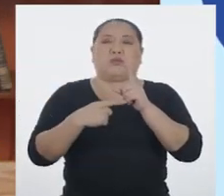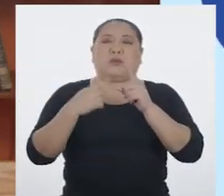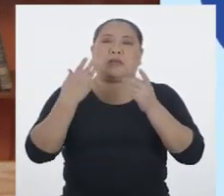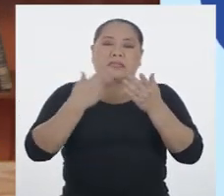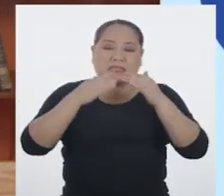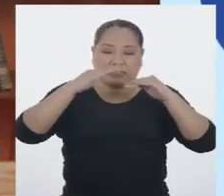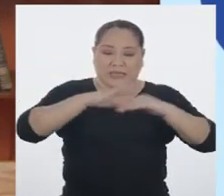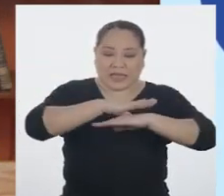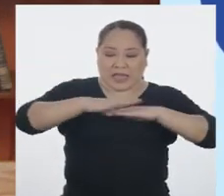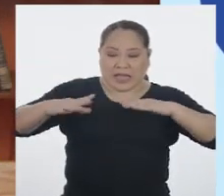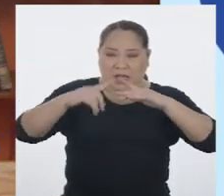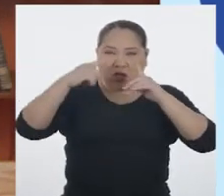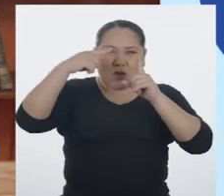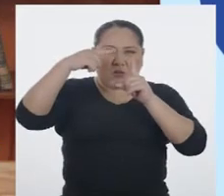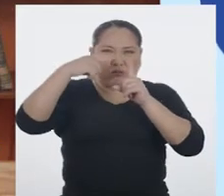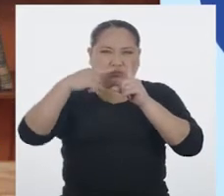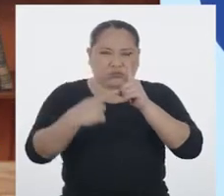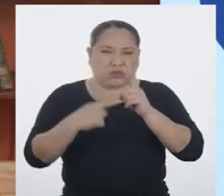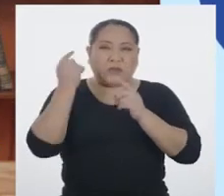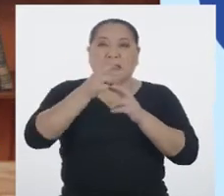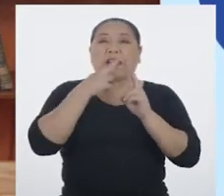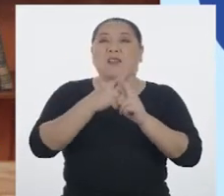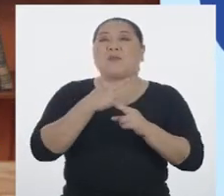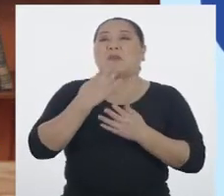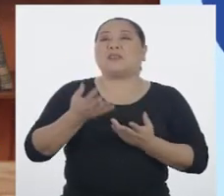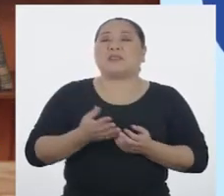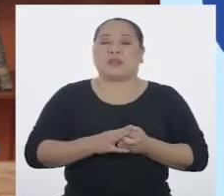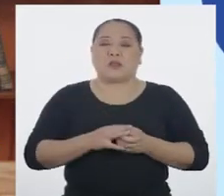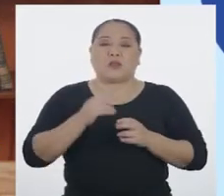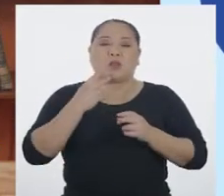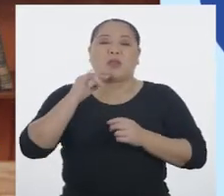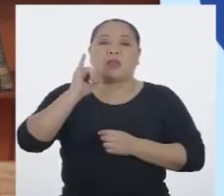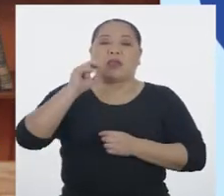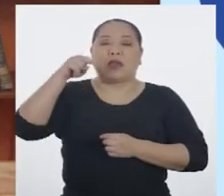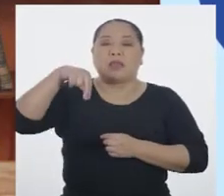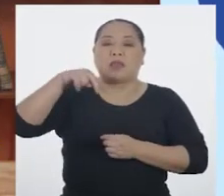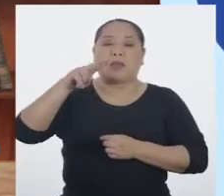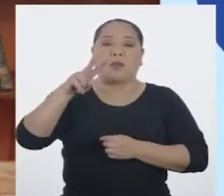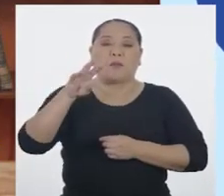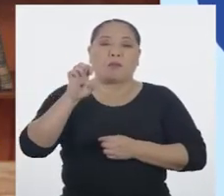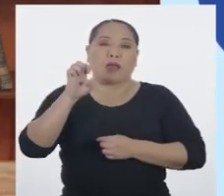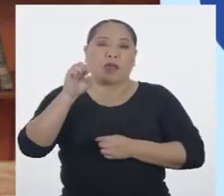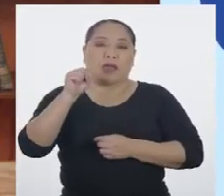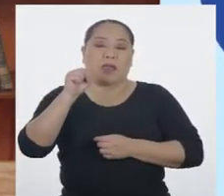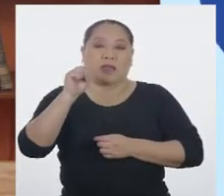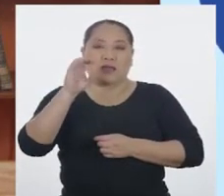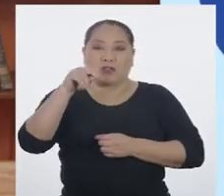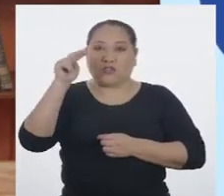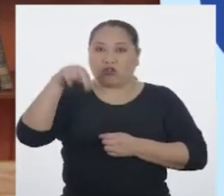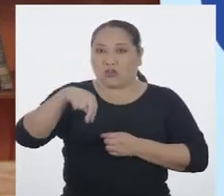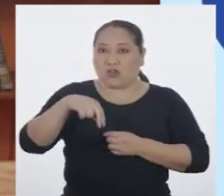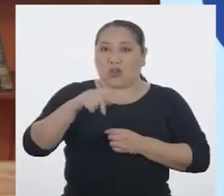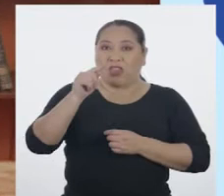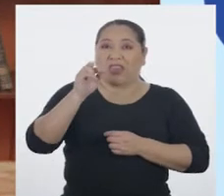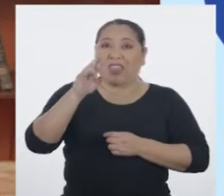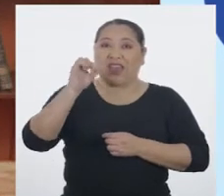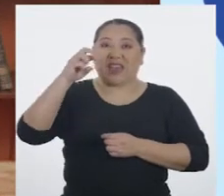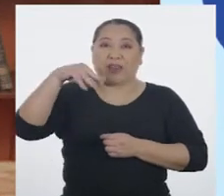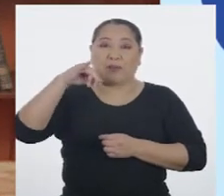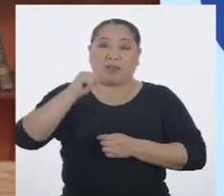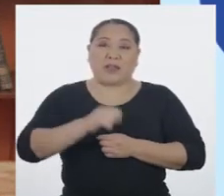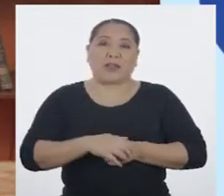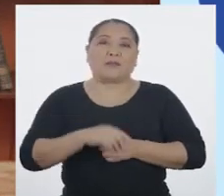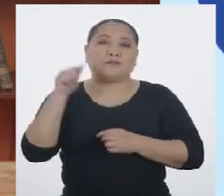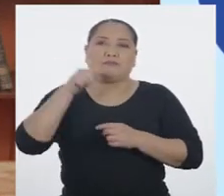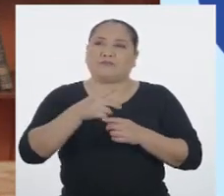del aire próximo a la superficie. El resultado se denomina inversión térmica, es decir, el proceso natural